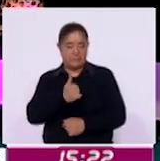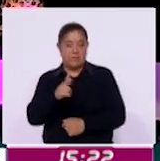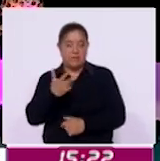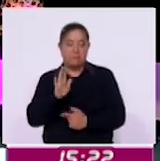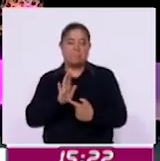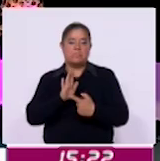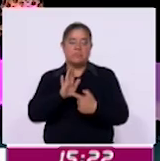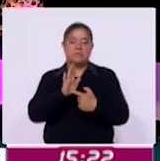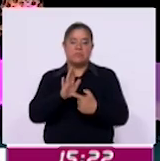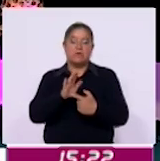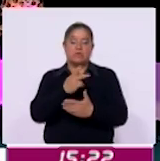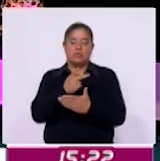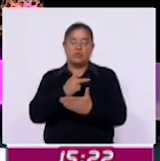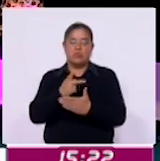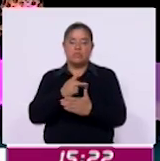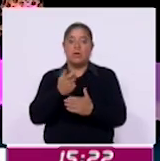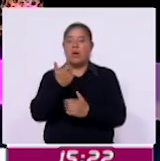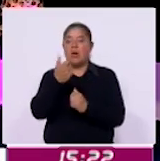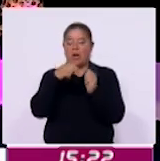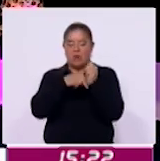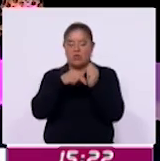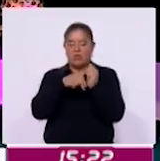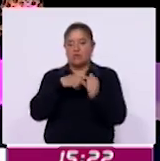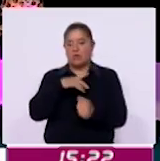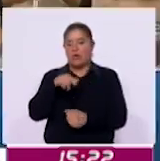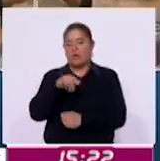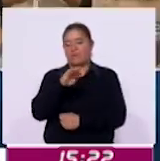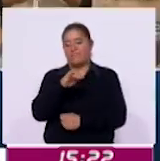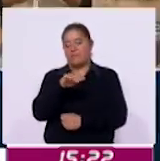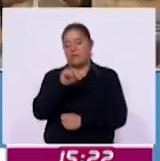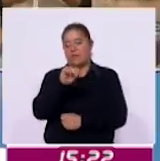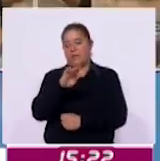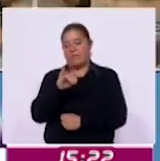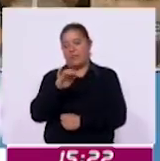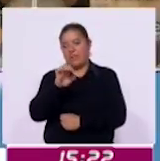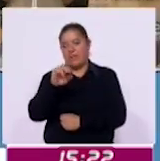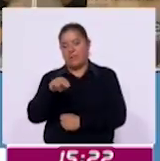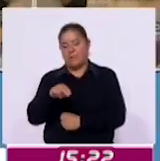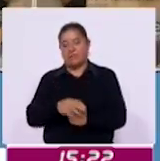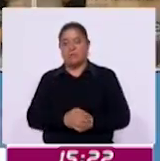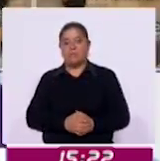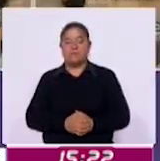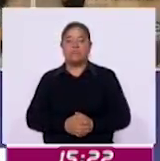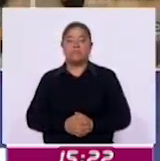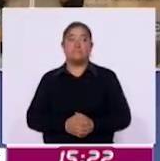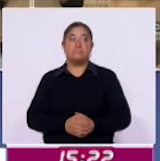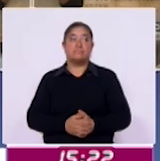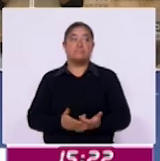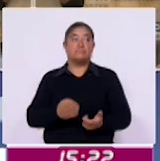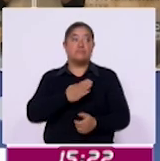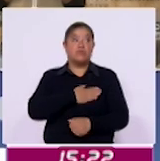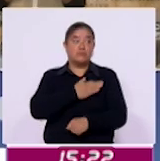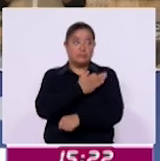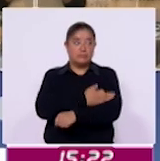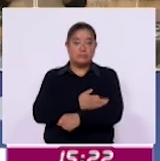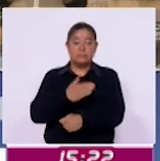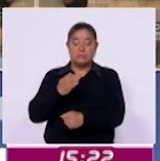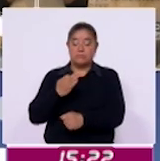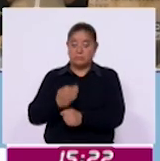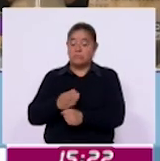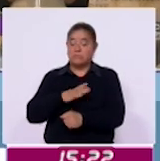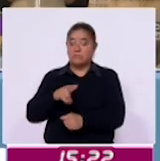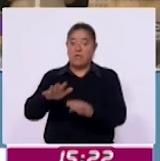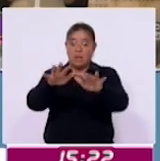Ahorrando Ando con Finabien. Vamos a escucharlo. Adelante. Nelly, auditorio, muy buena tarde. Nos encontramos en